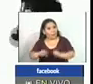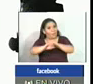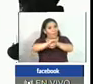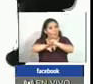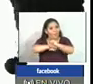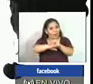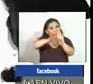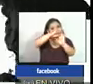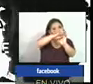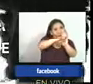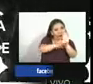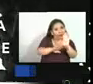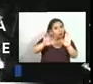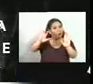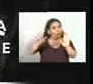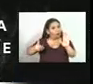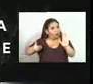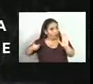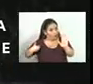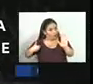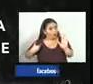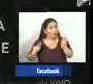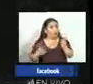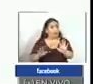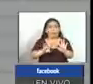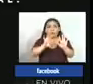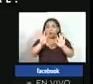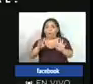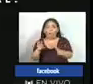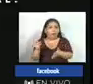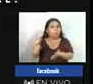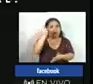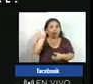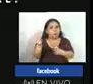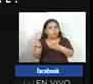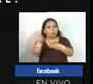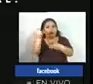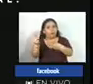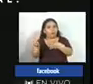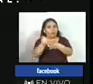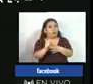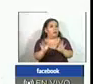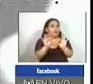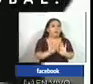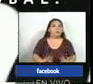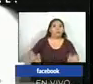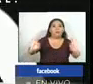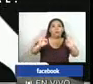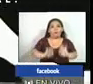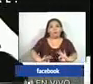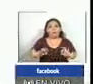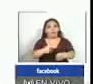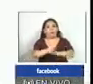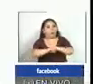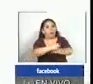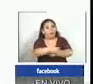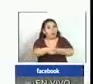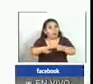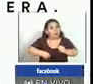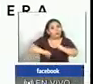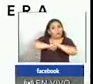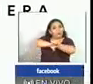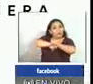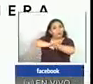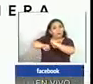los últimos cinco años y otros nueve premios regionales que la ubican entre las mejores agencias de publicidad.